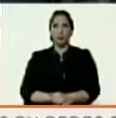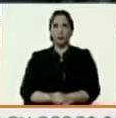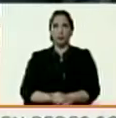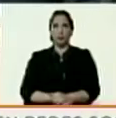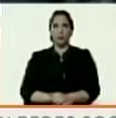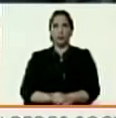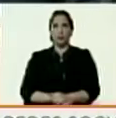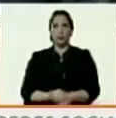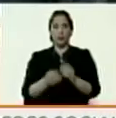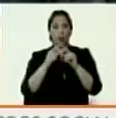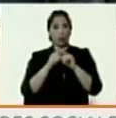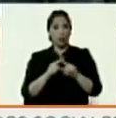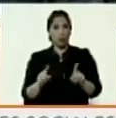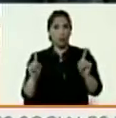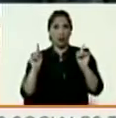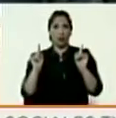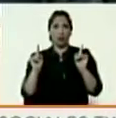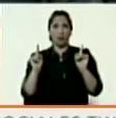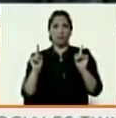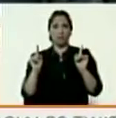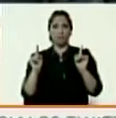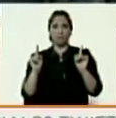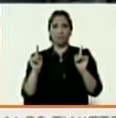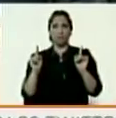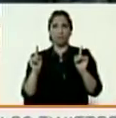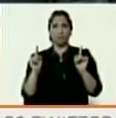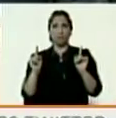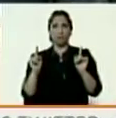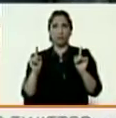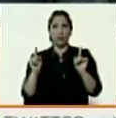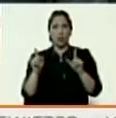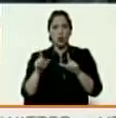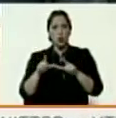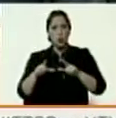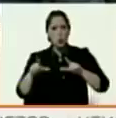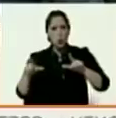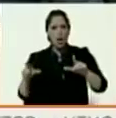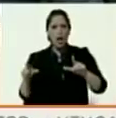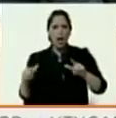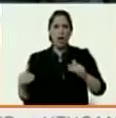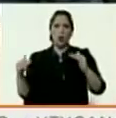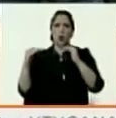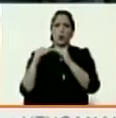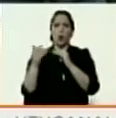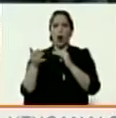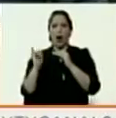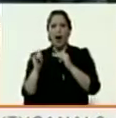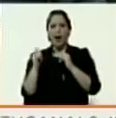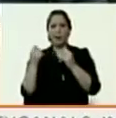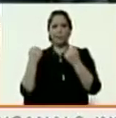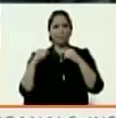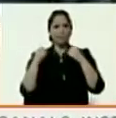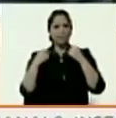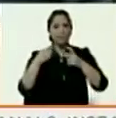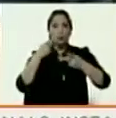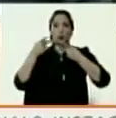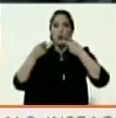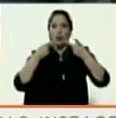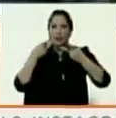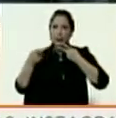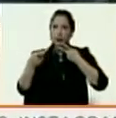Contrario a una especie de lugar común que existe, el ejercicio de la política